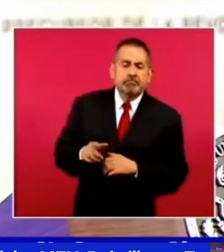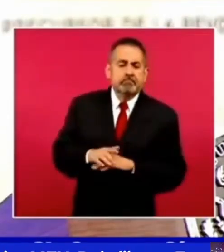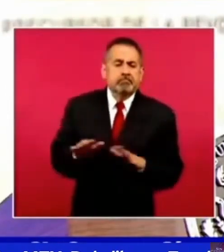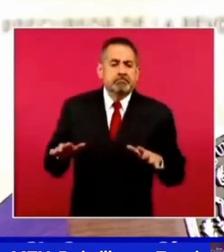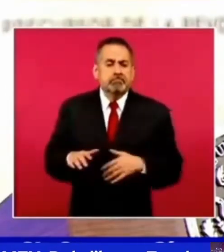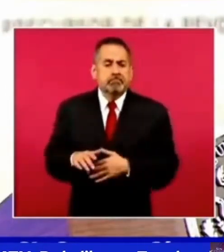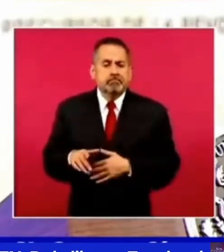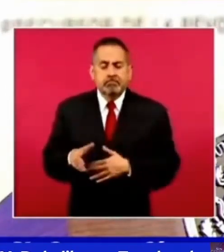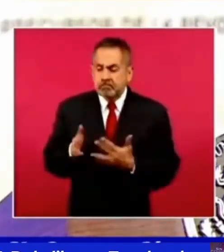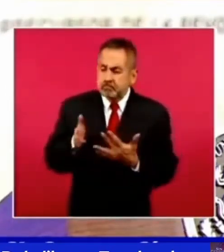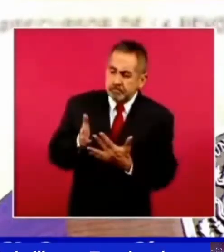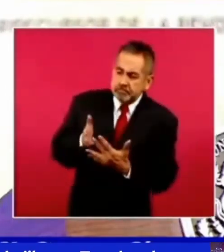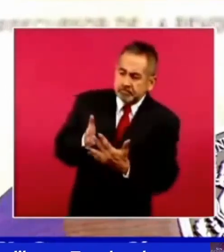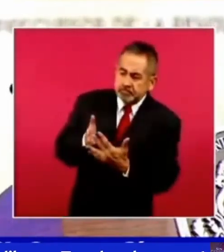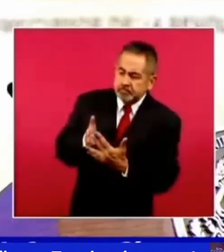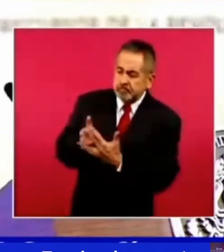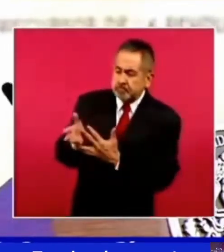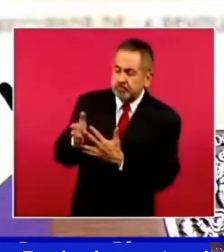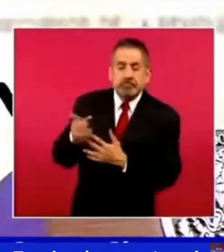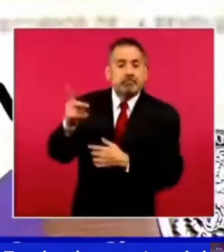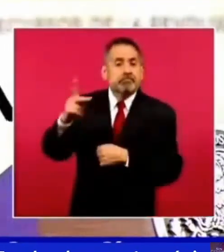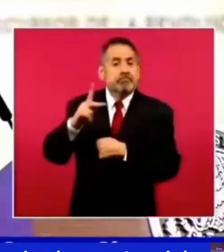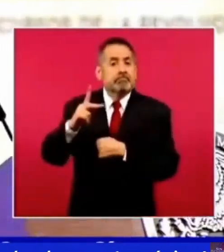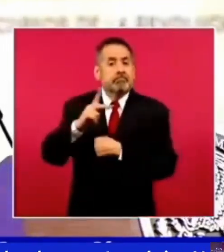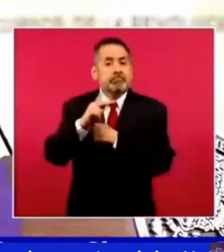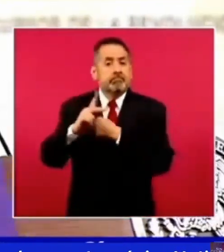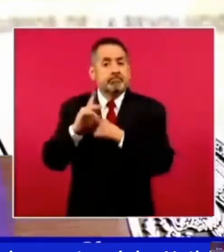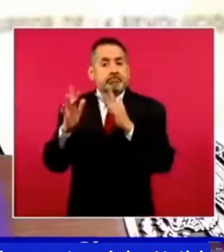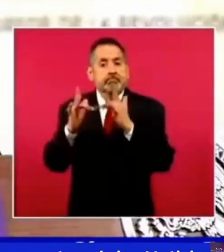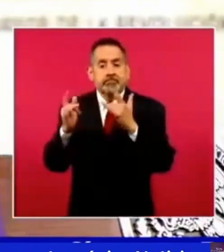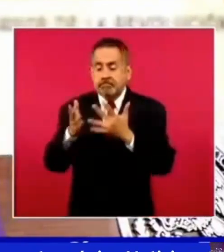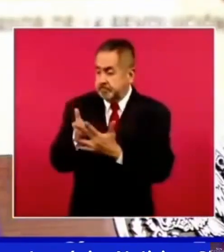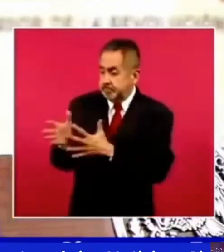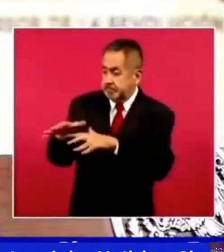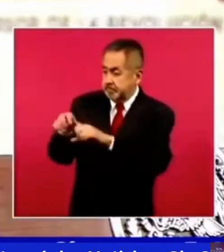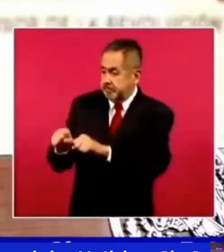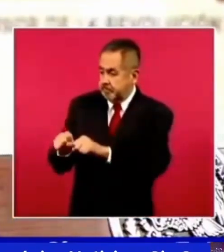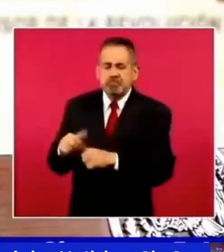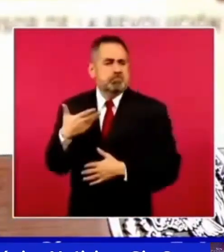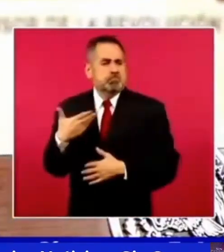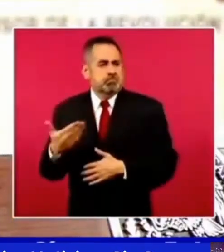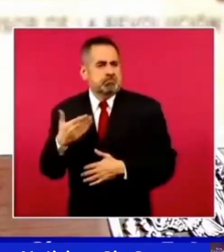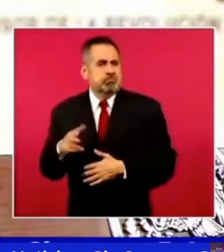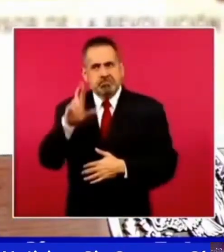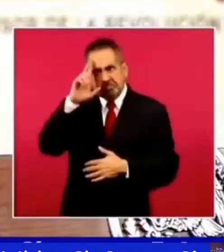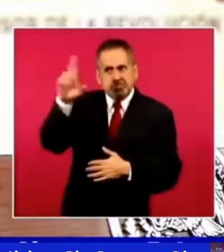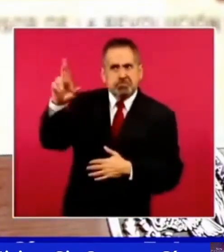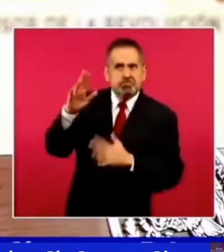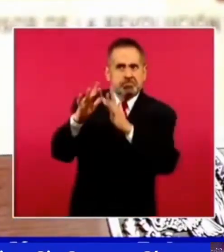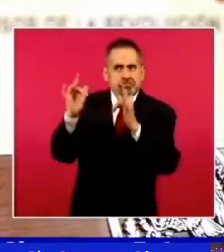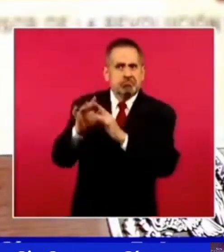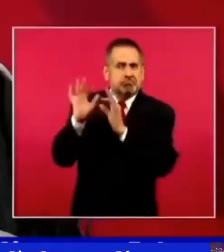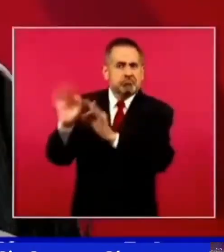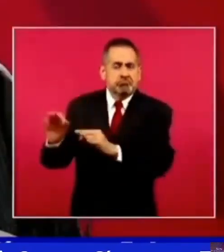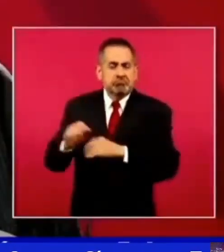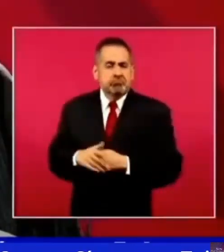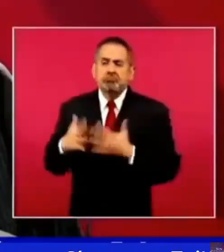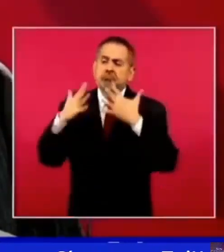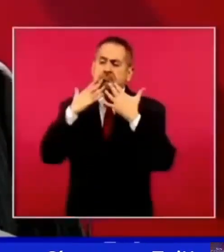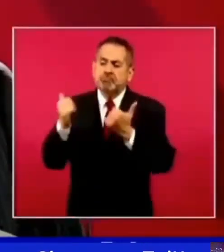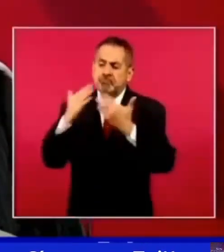la invasión francesa a nuestro país, ni reconoció a Maximiliano.